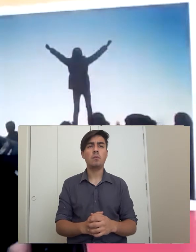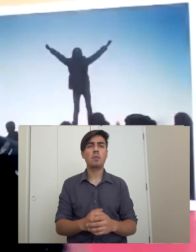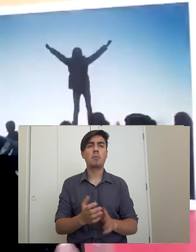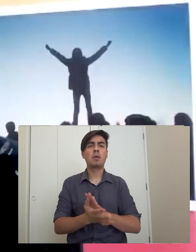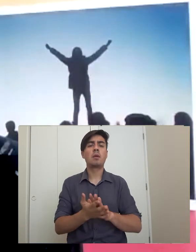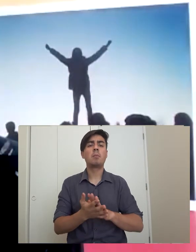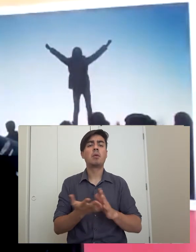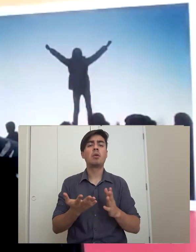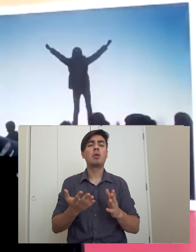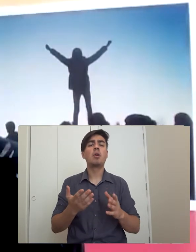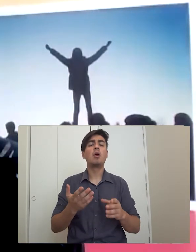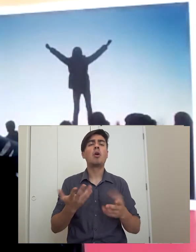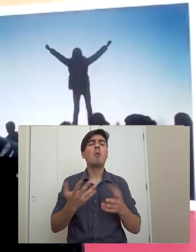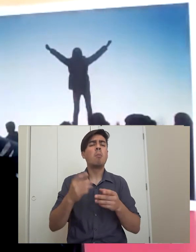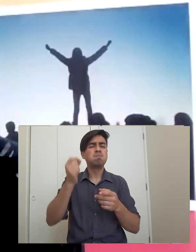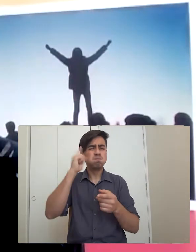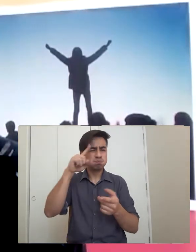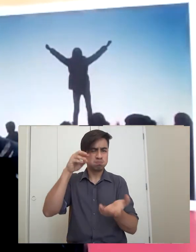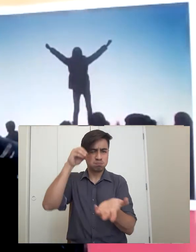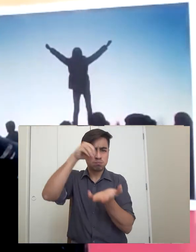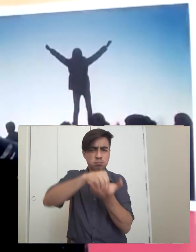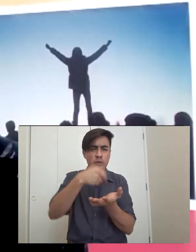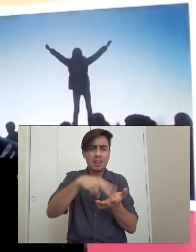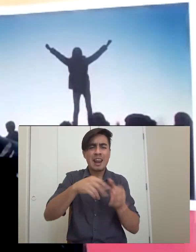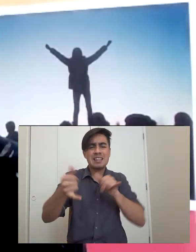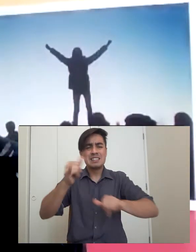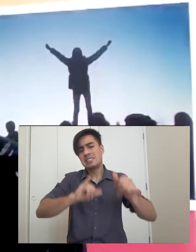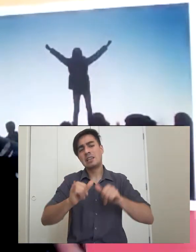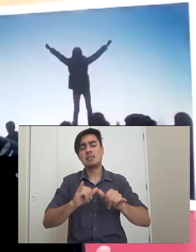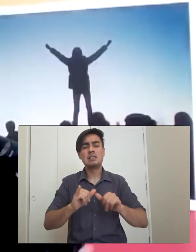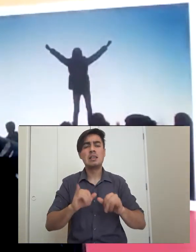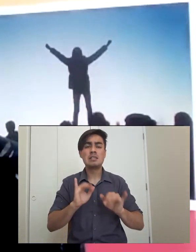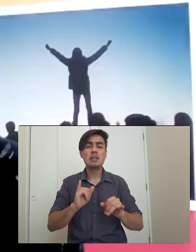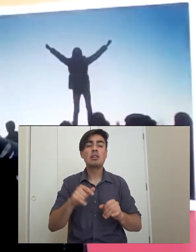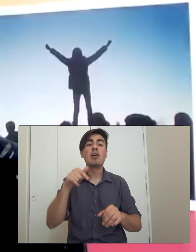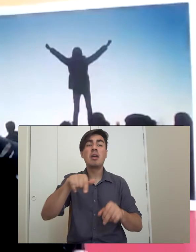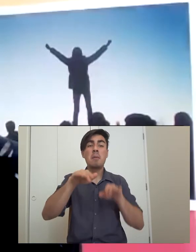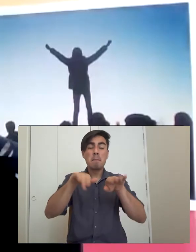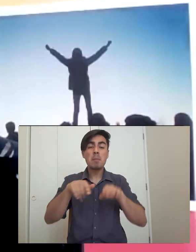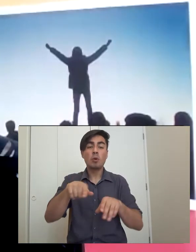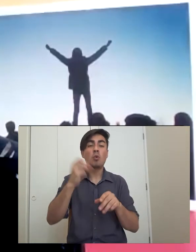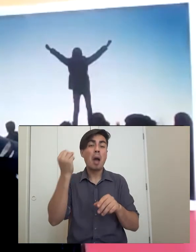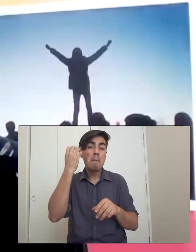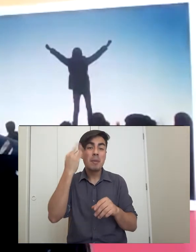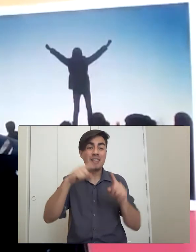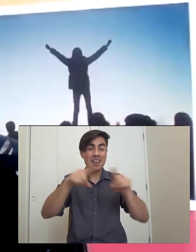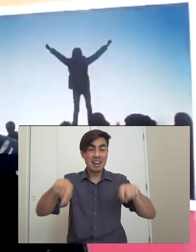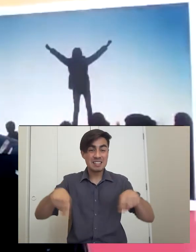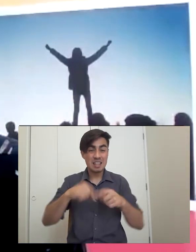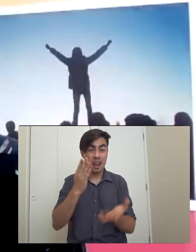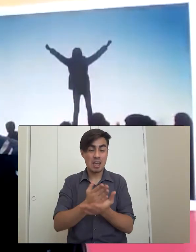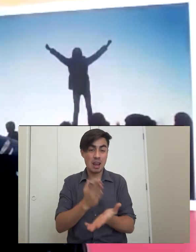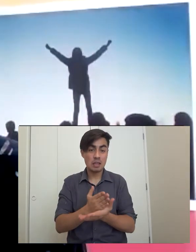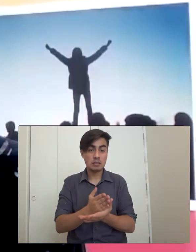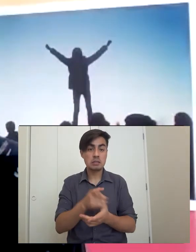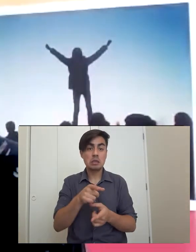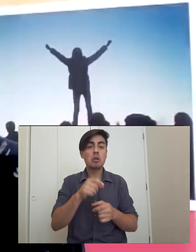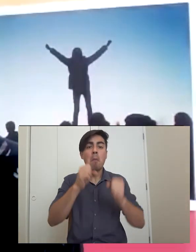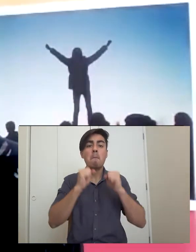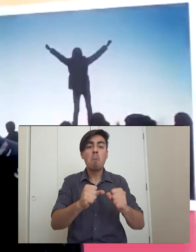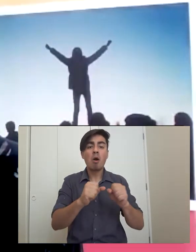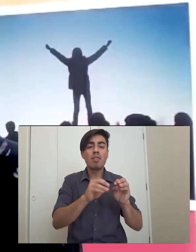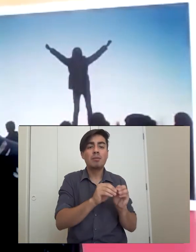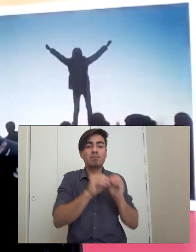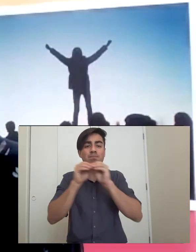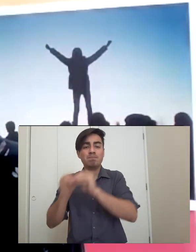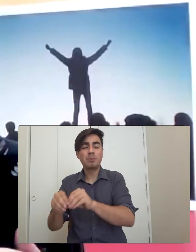más nuclear en términos de la ciencia. Entonces, todas esas cosas que se aprenden en las clases del colegio se pueden